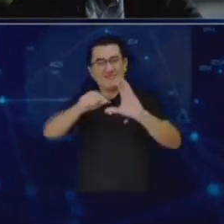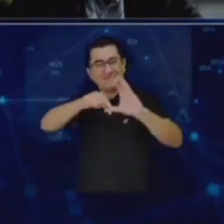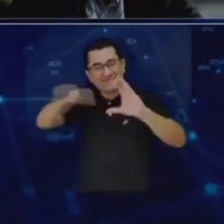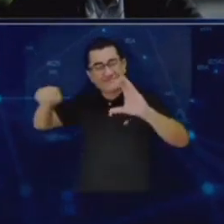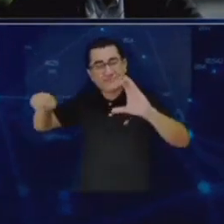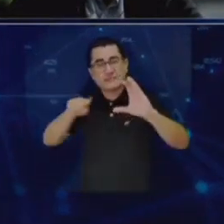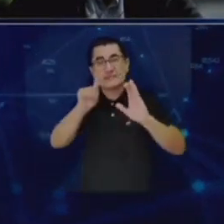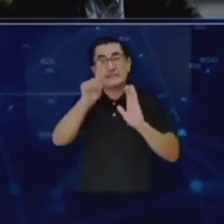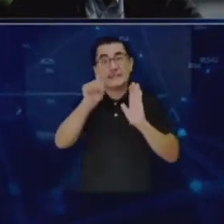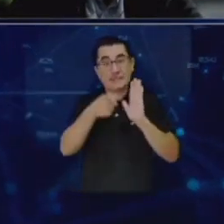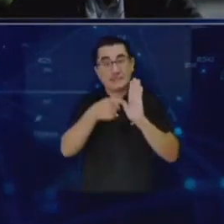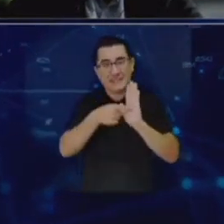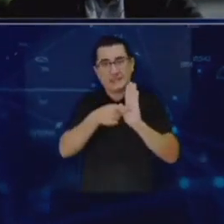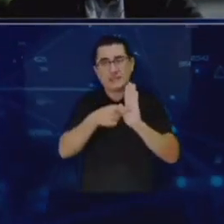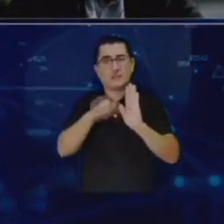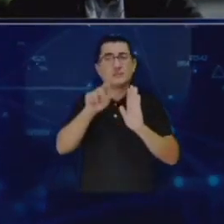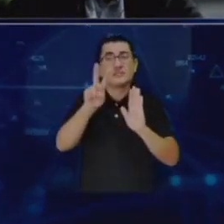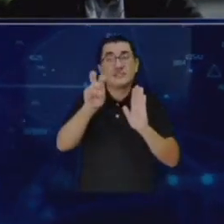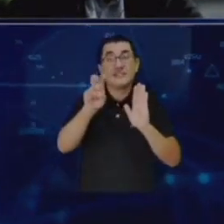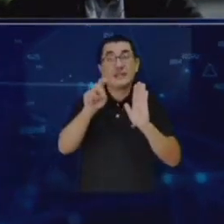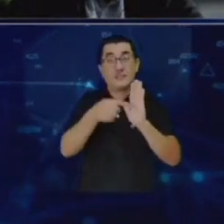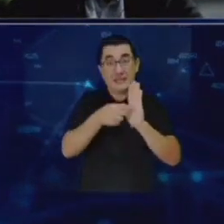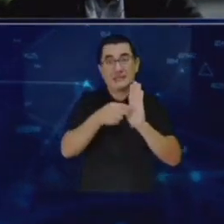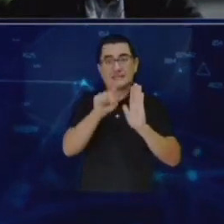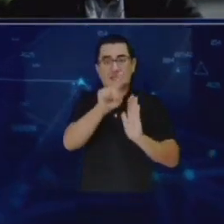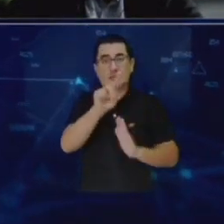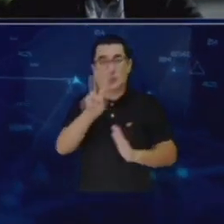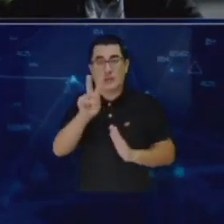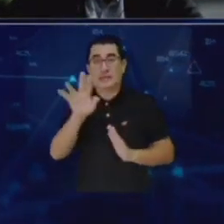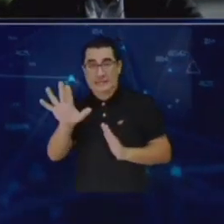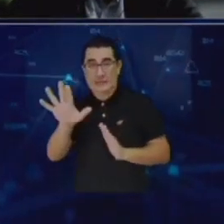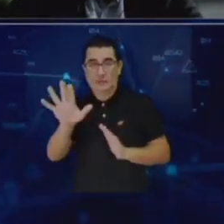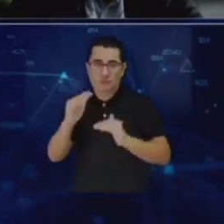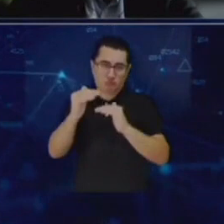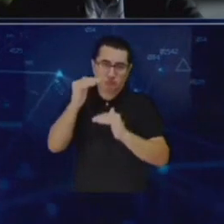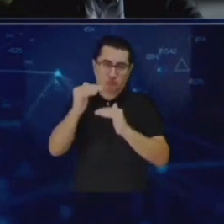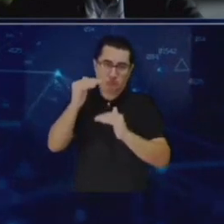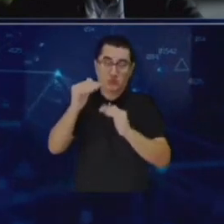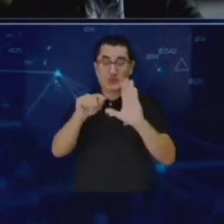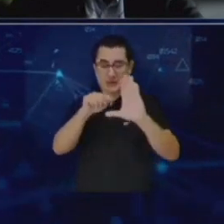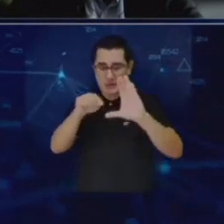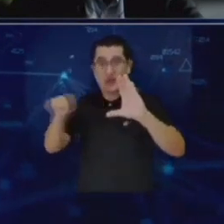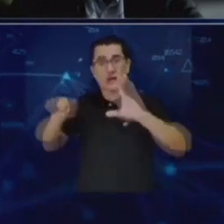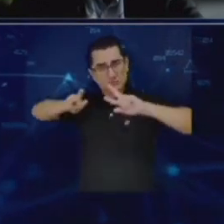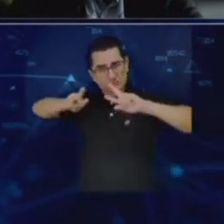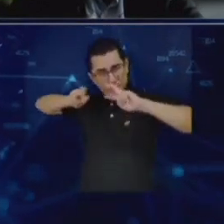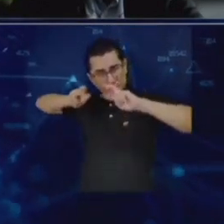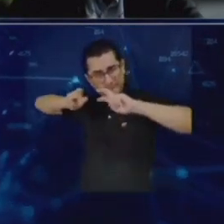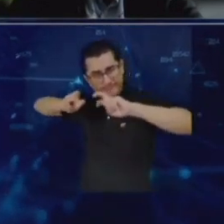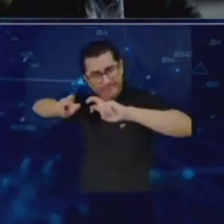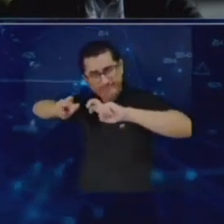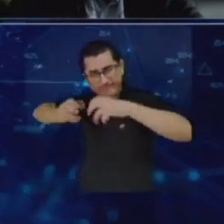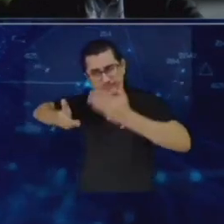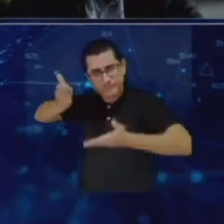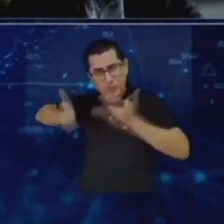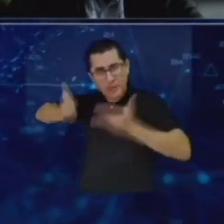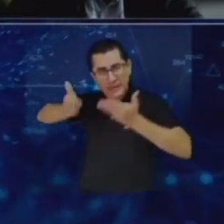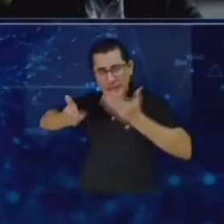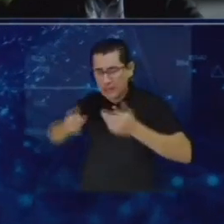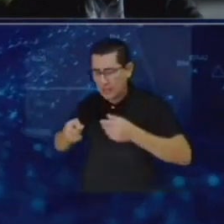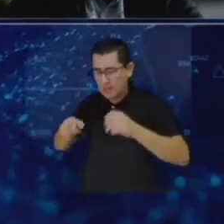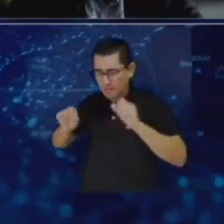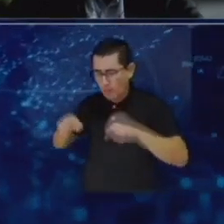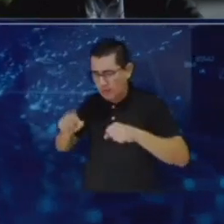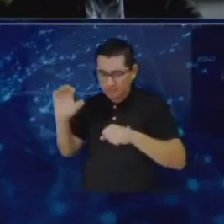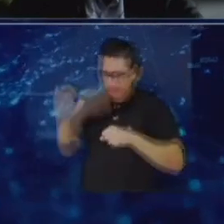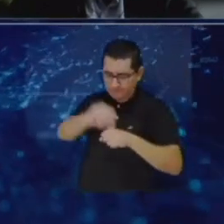6.425 o 7.125, es una, en esta oportunidad se está estudiando específicamente para su posible